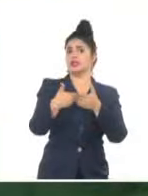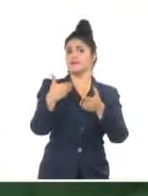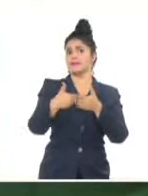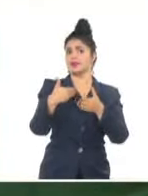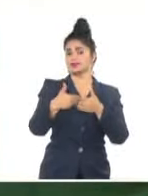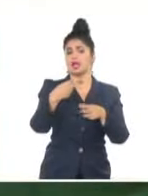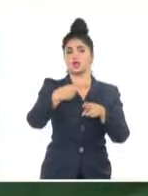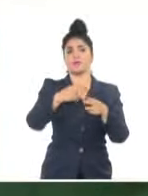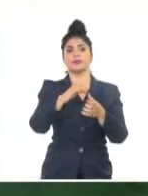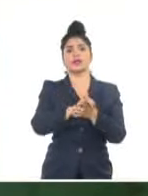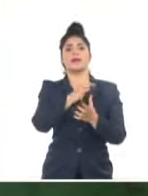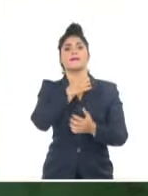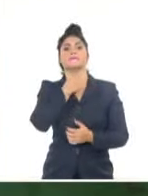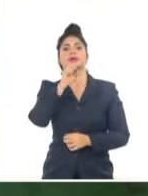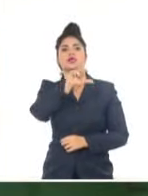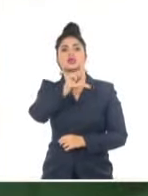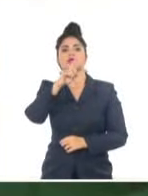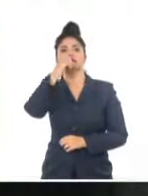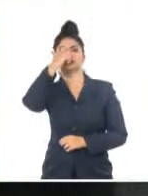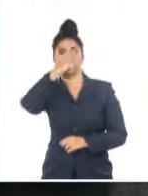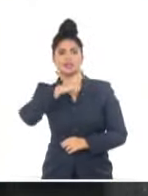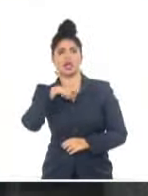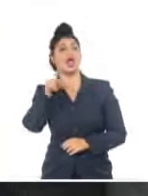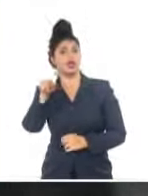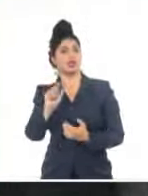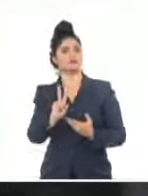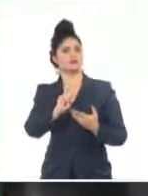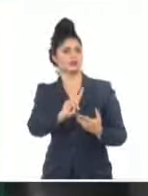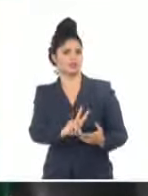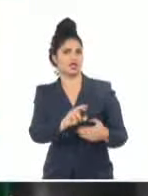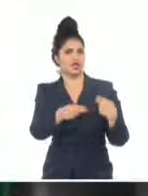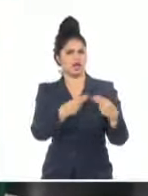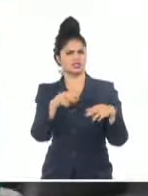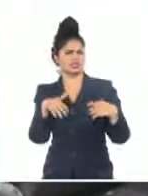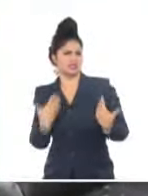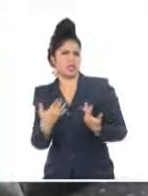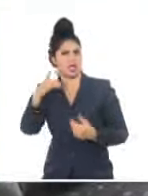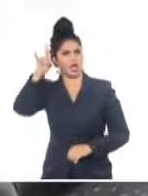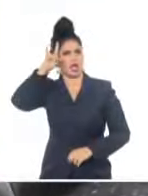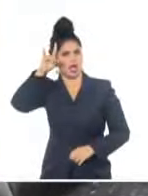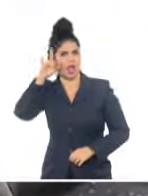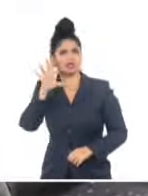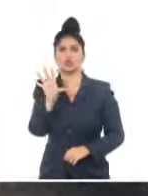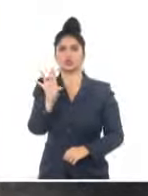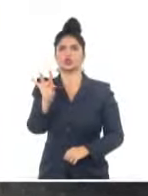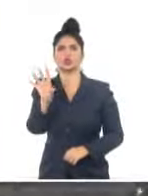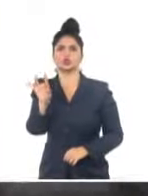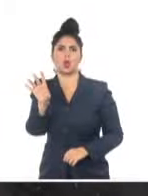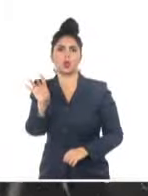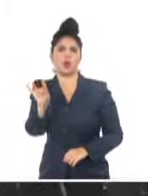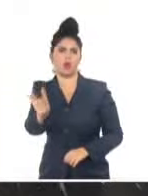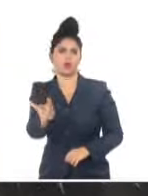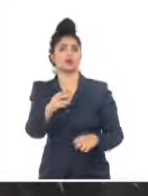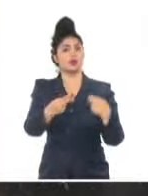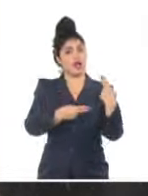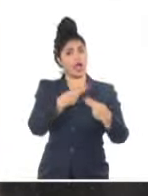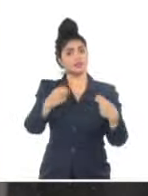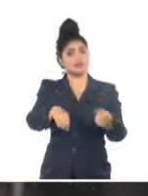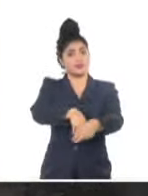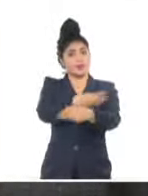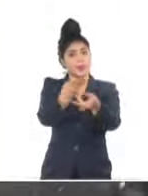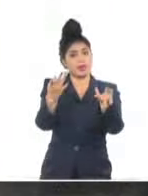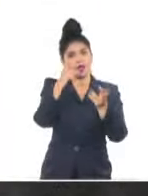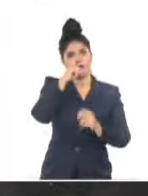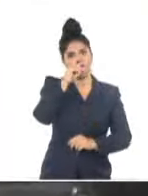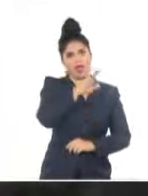Mella, más conocido como Balcán. Aquí se elaboran productos lácteos, de manera especial el yogur, para la canasta familiar normada